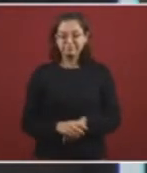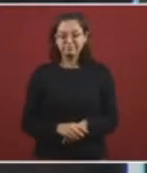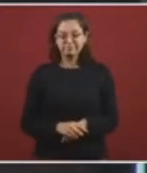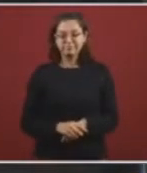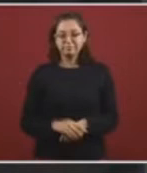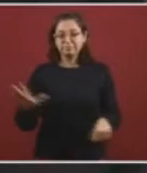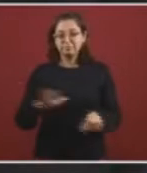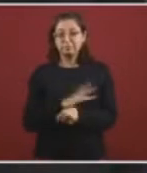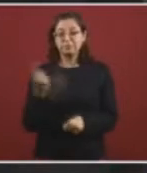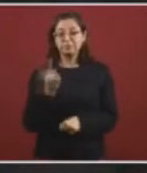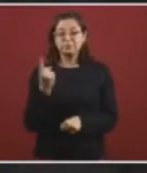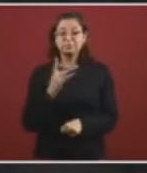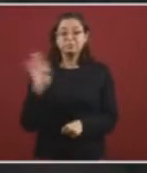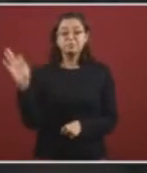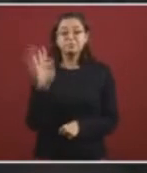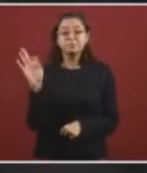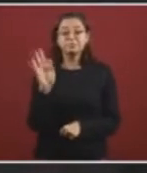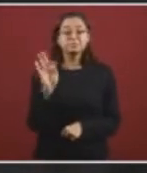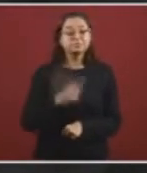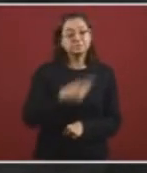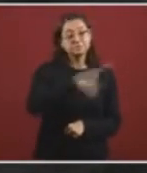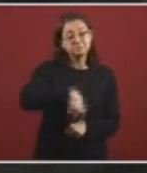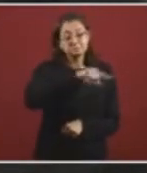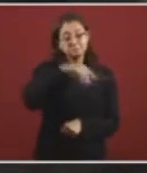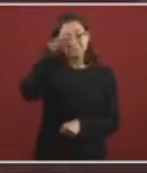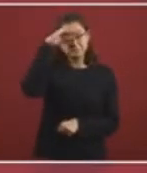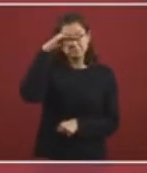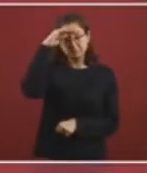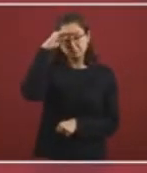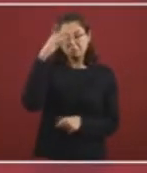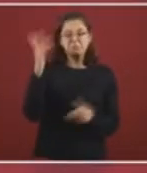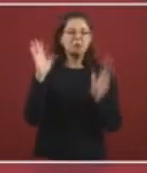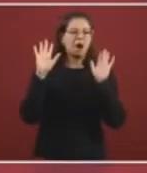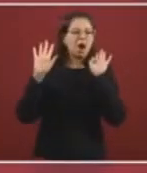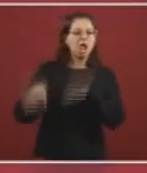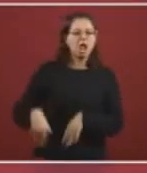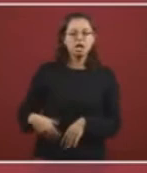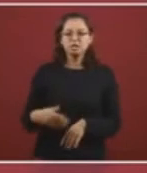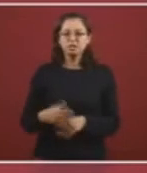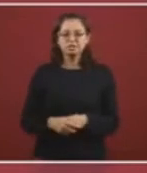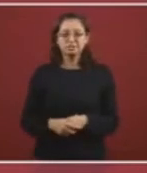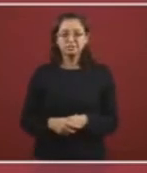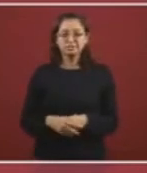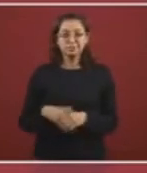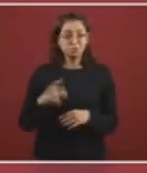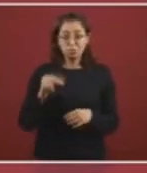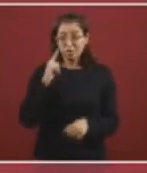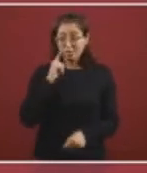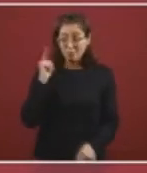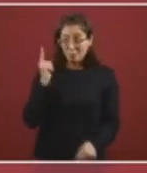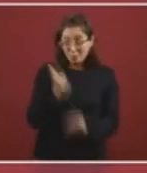porque a lo mejor ellos no tienen la capacidad de análisis para interpretar